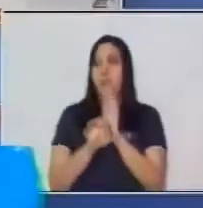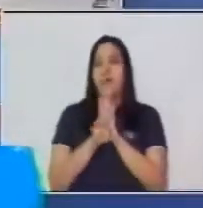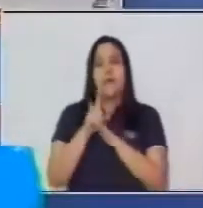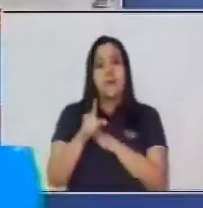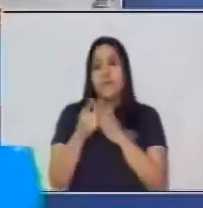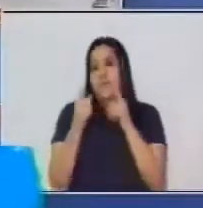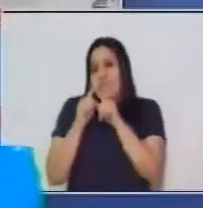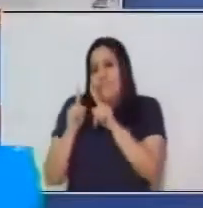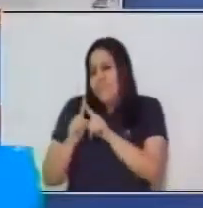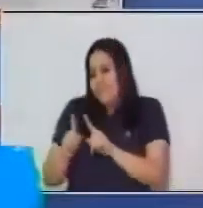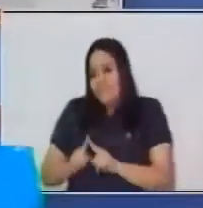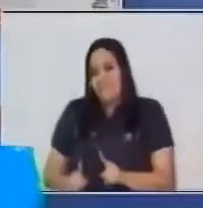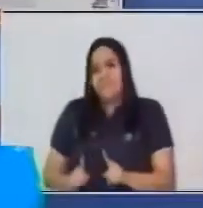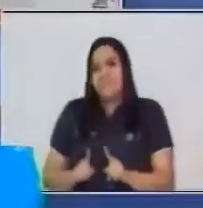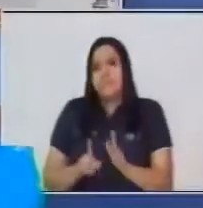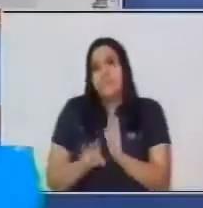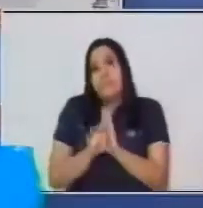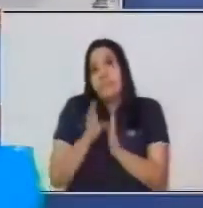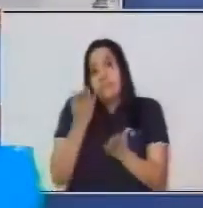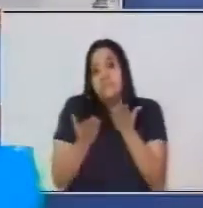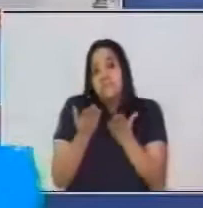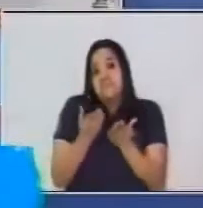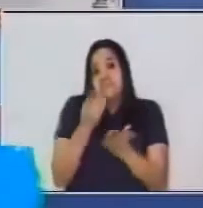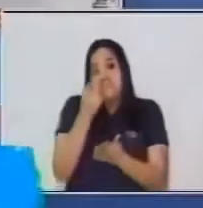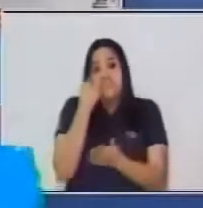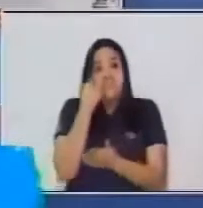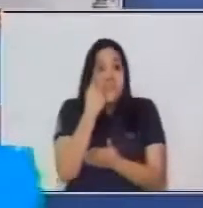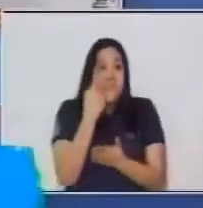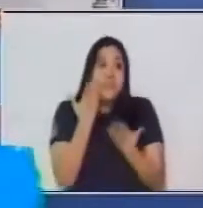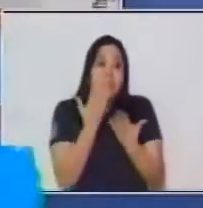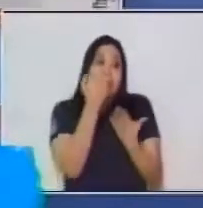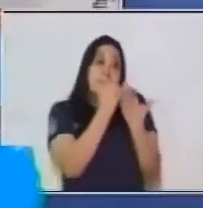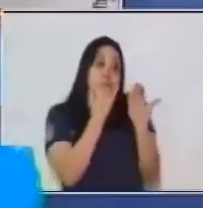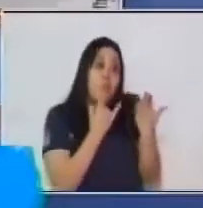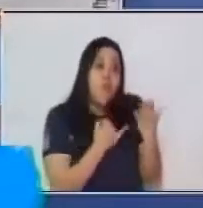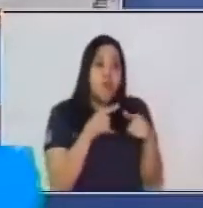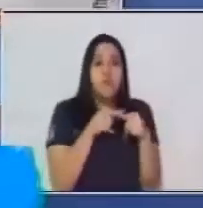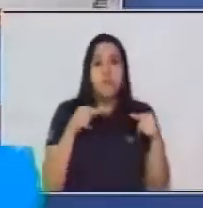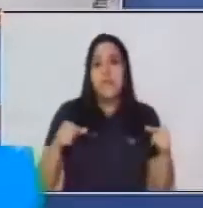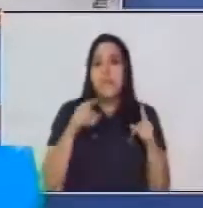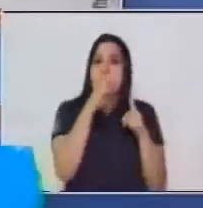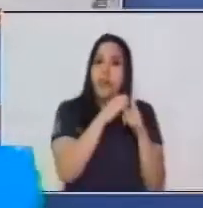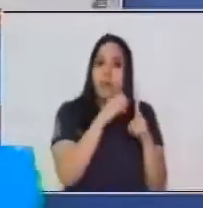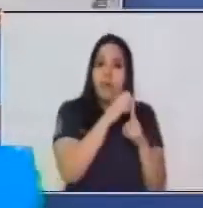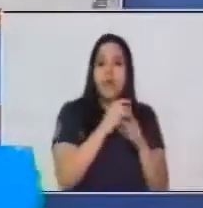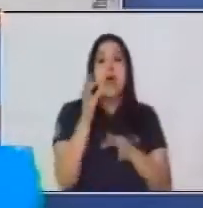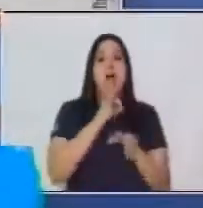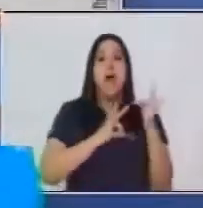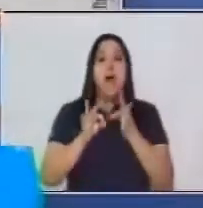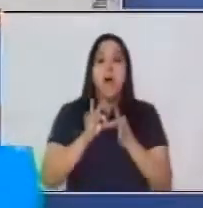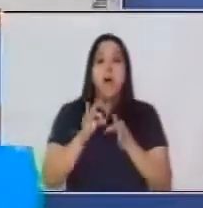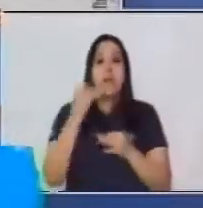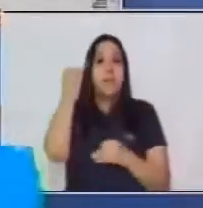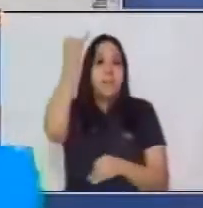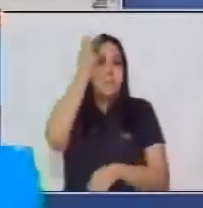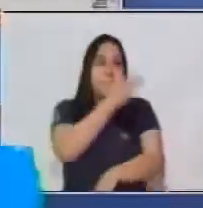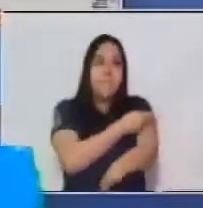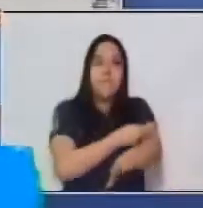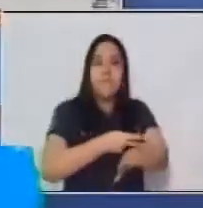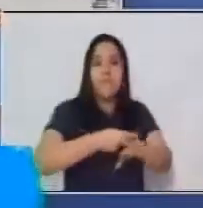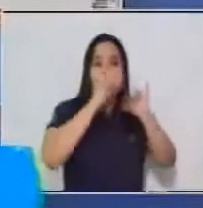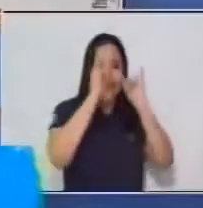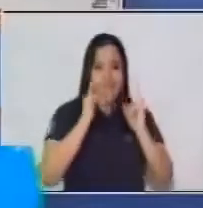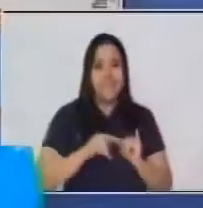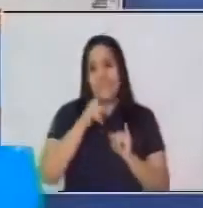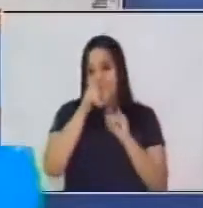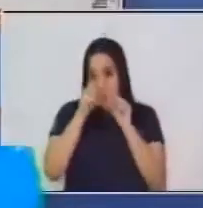veces te han dicho en clase que dibujes una tira cómica o que desarrolles una historia a través de imágenes. Y tú lo has